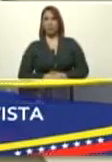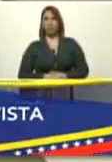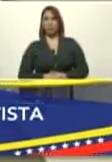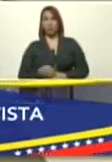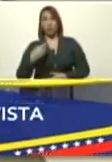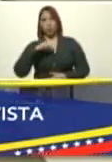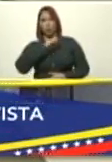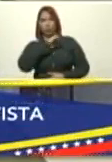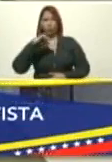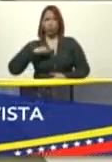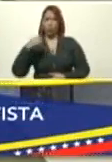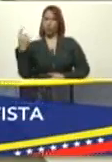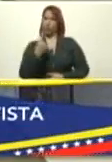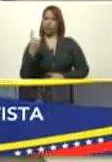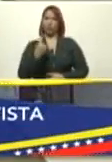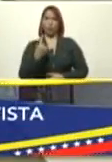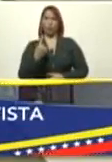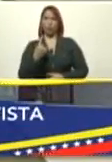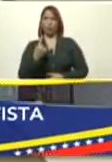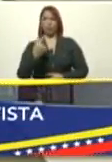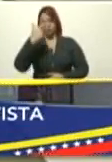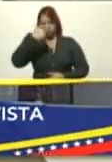Nosotros somos de una sola pieza.